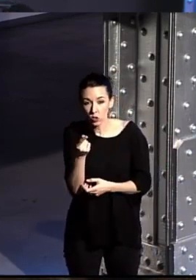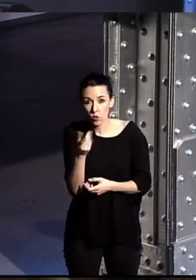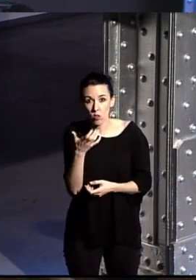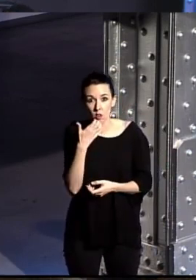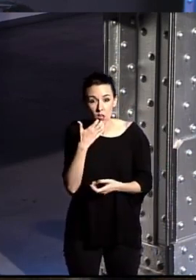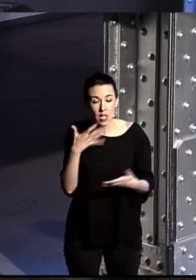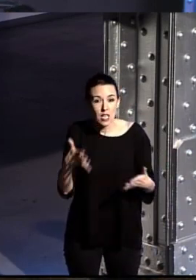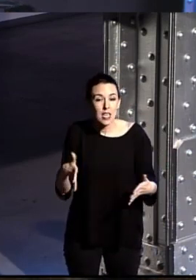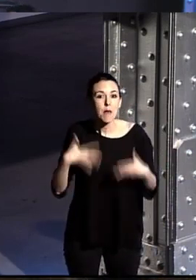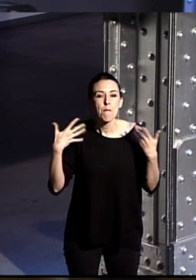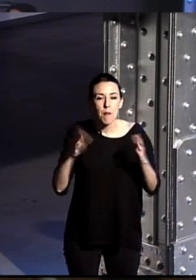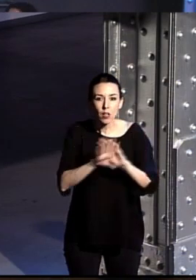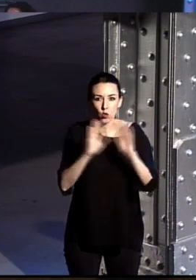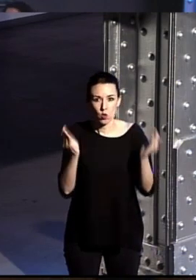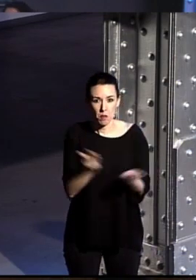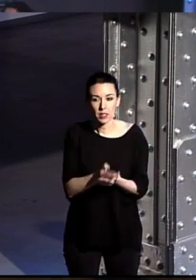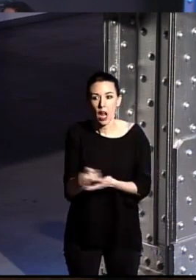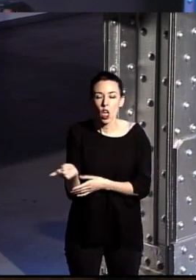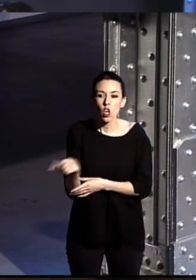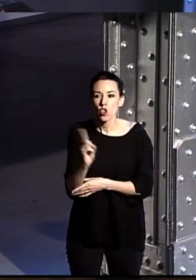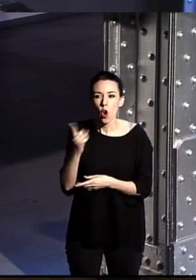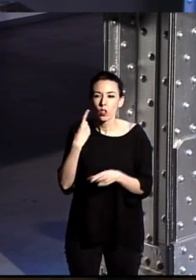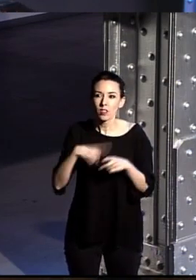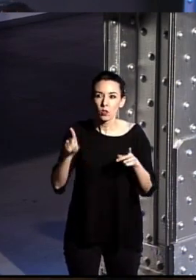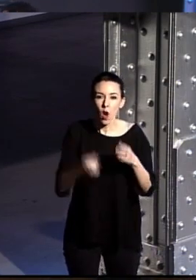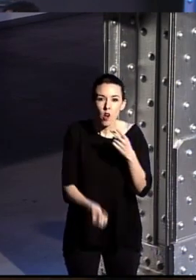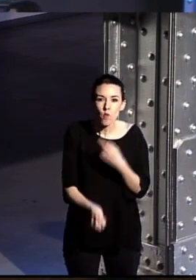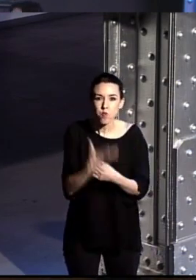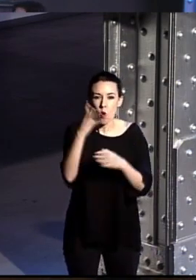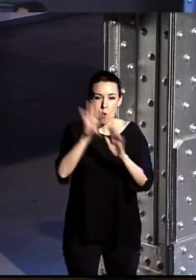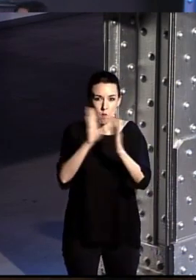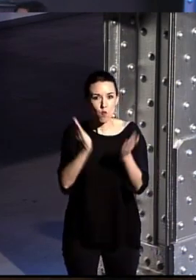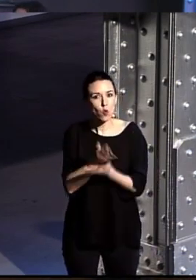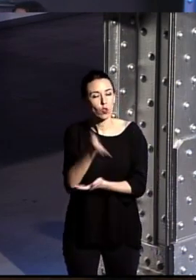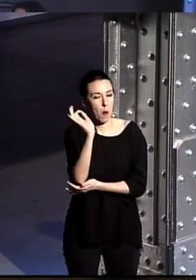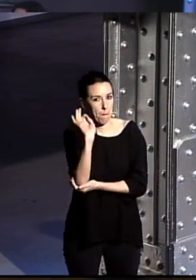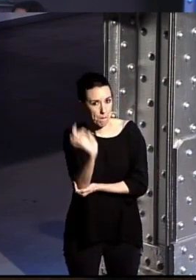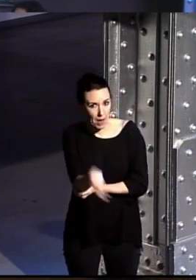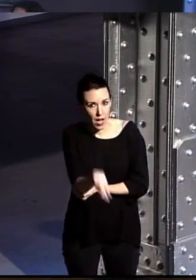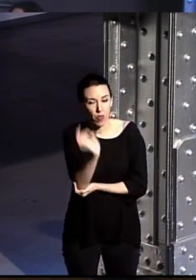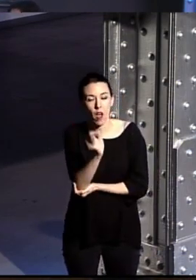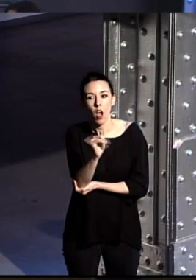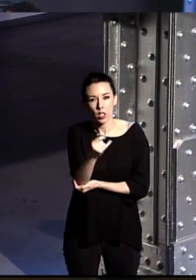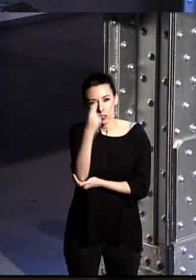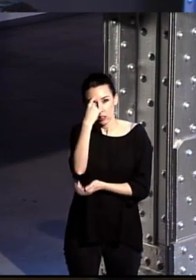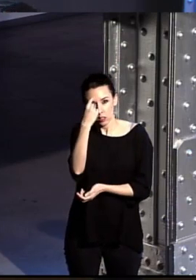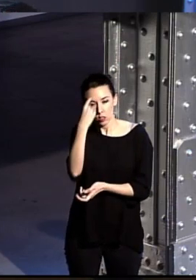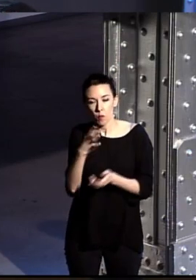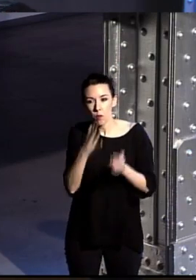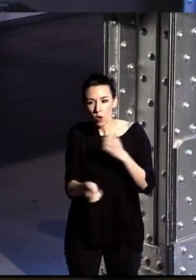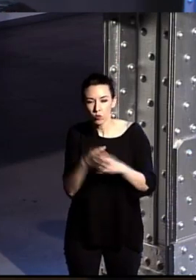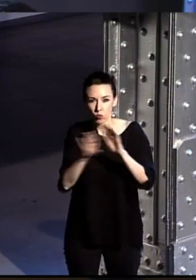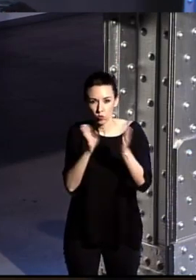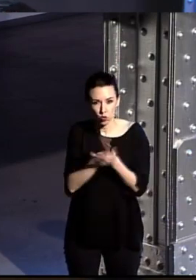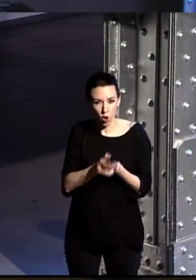al impacto universal, ¿no? Esa cosa de crear un mundo, es verdad que ahí hay una obsesión por crear un mundo